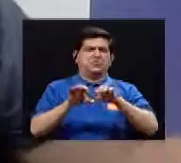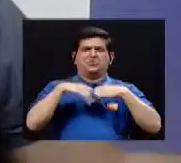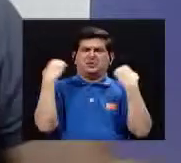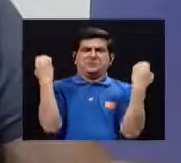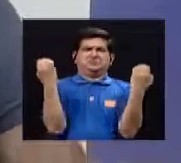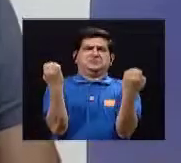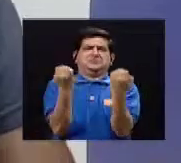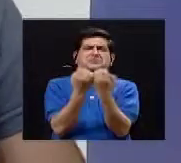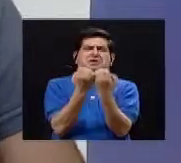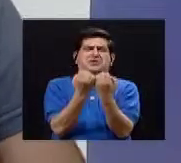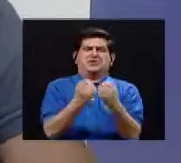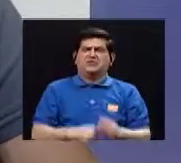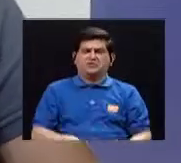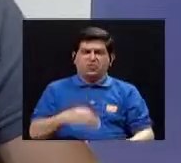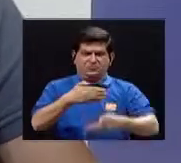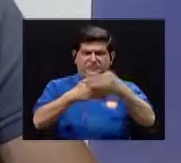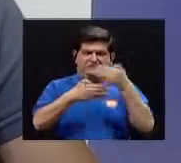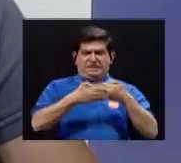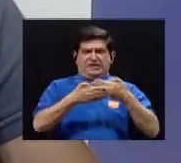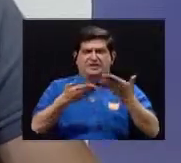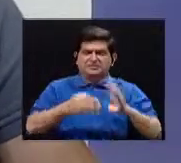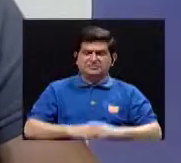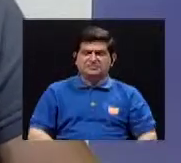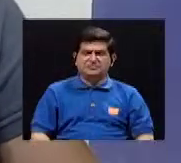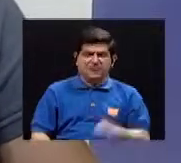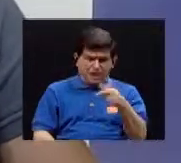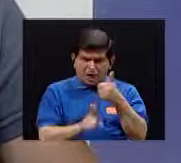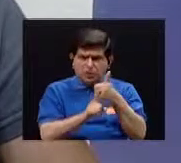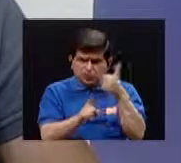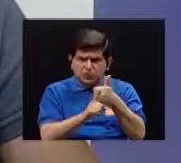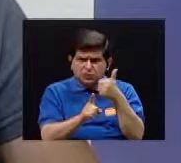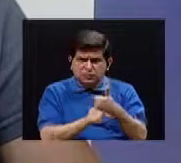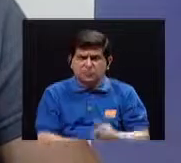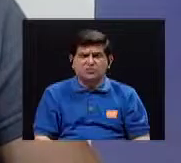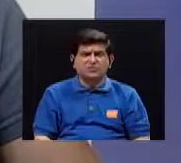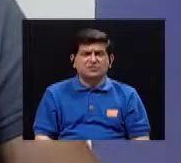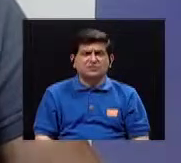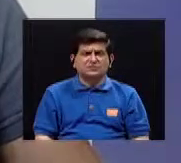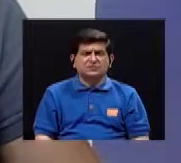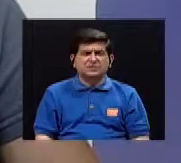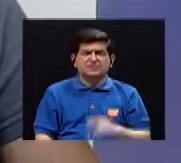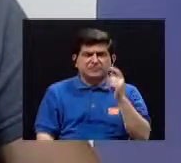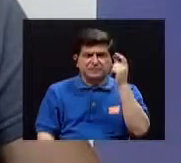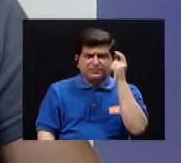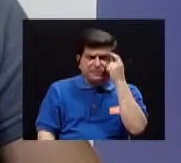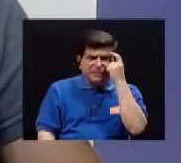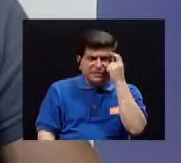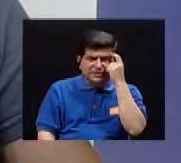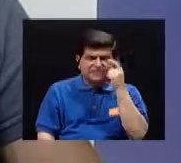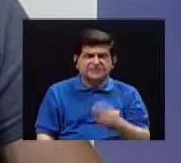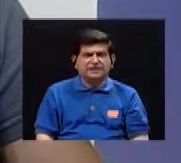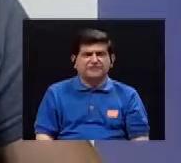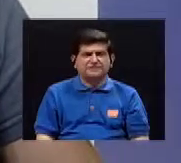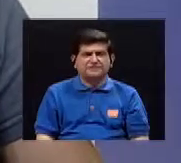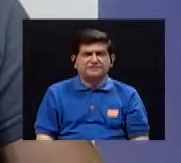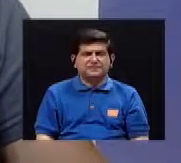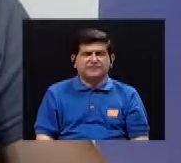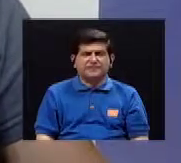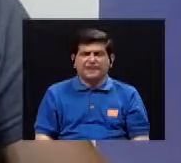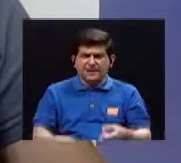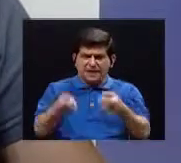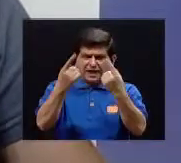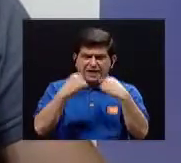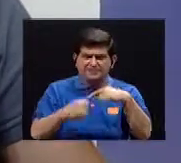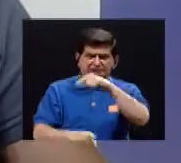esta plataforma entonces ellos mismos digamos volver de volver de